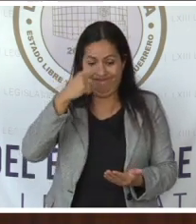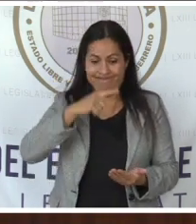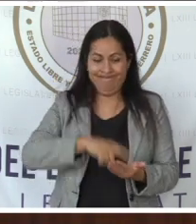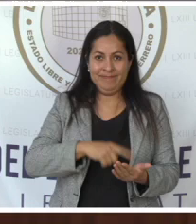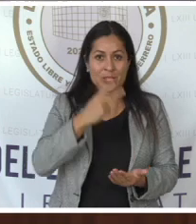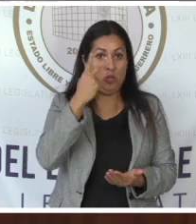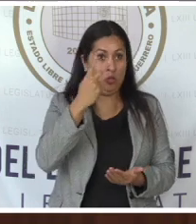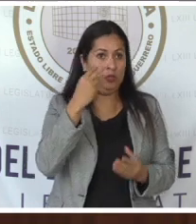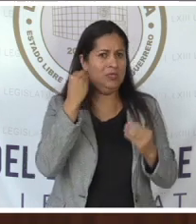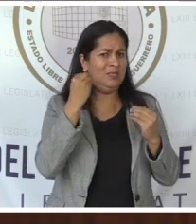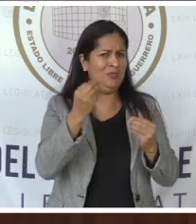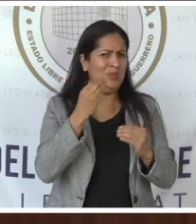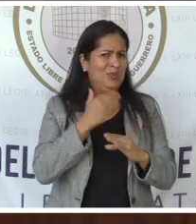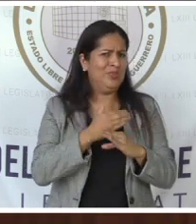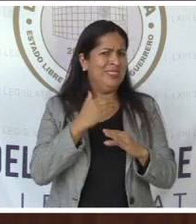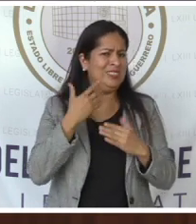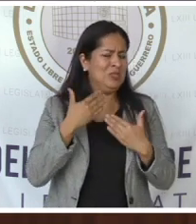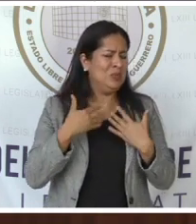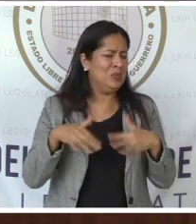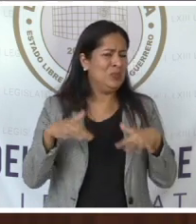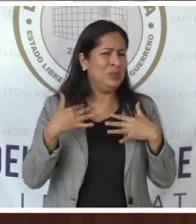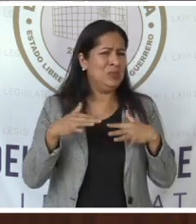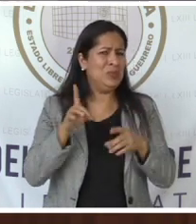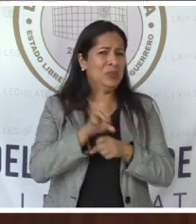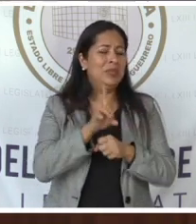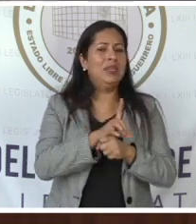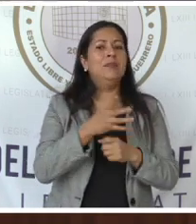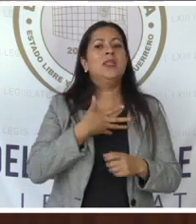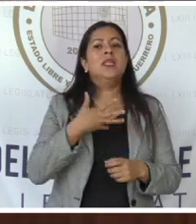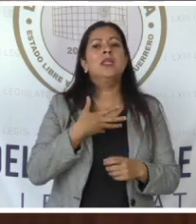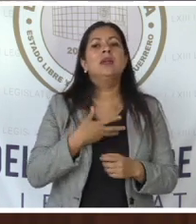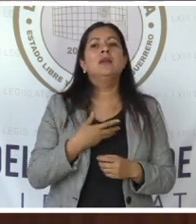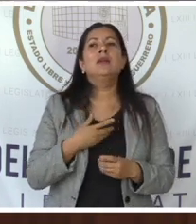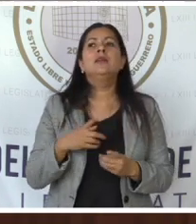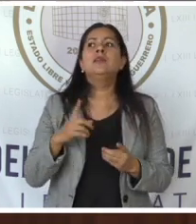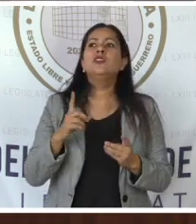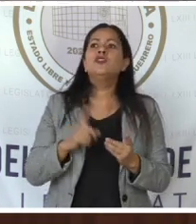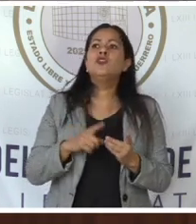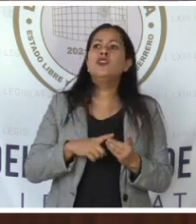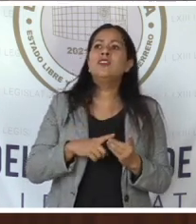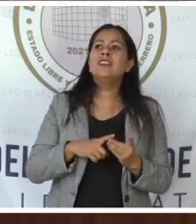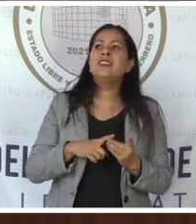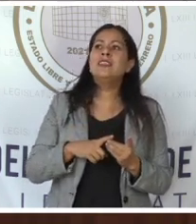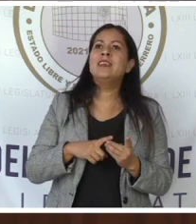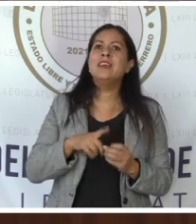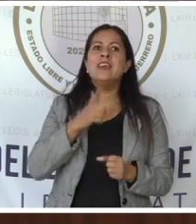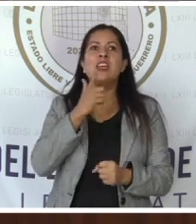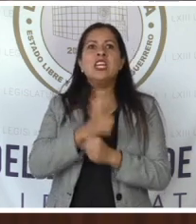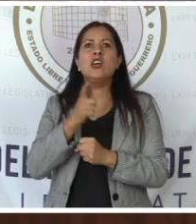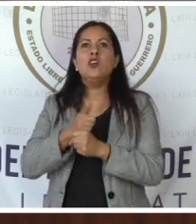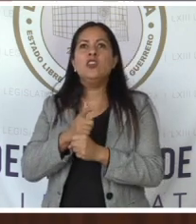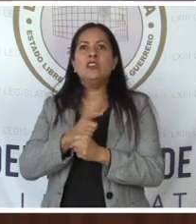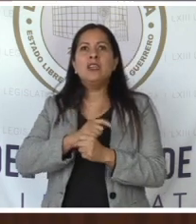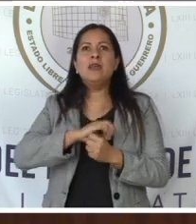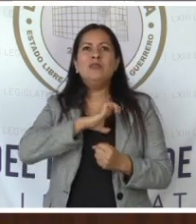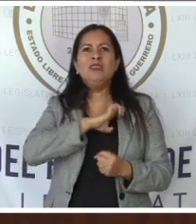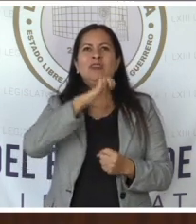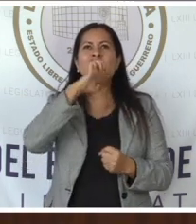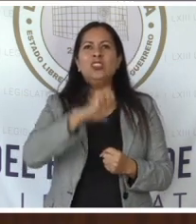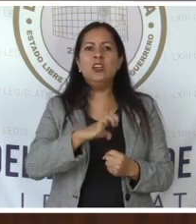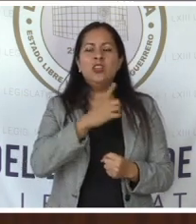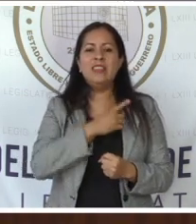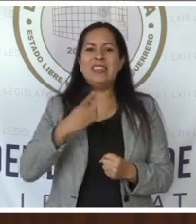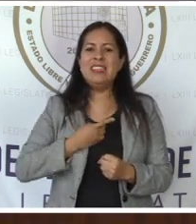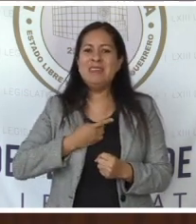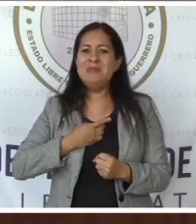de tantas que existen de manera cotidiana. Donde quiera que veamos racismo, debemos